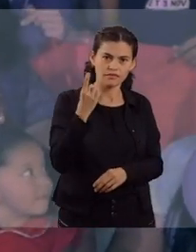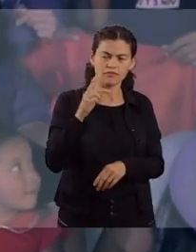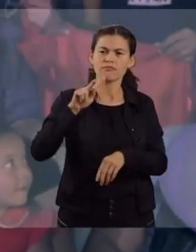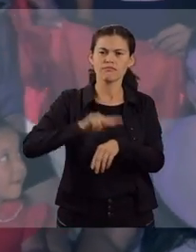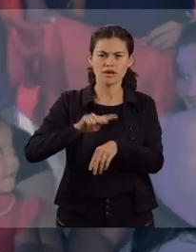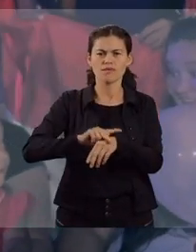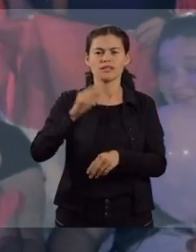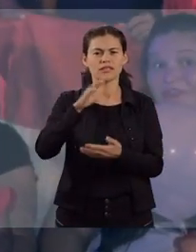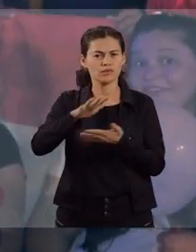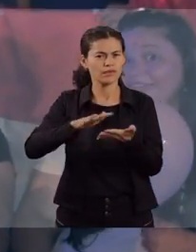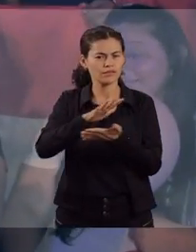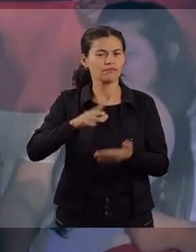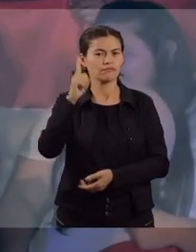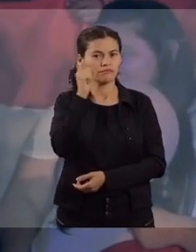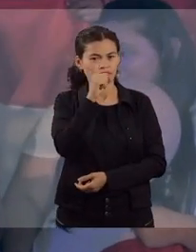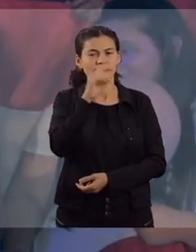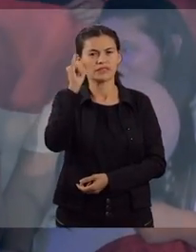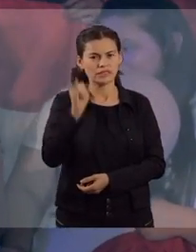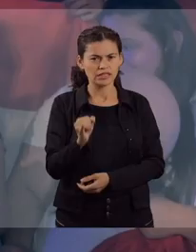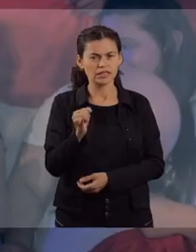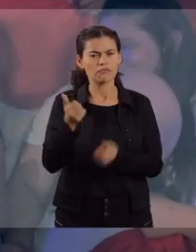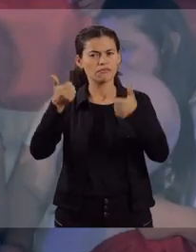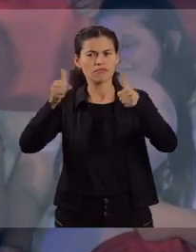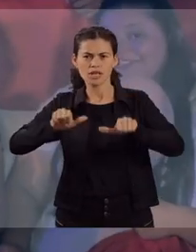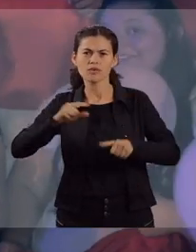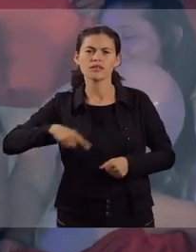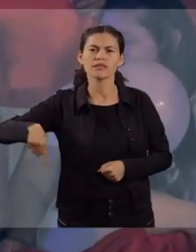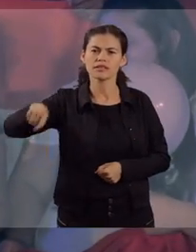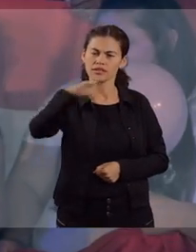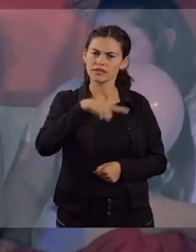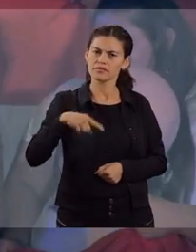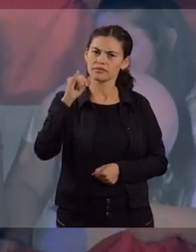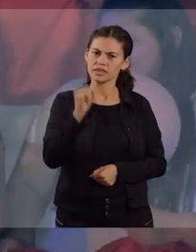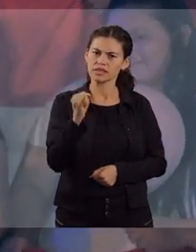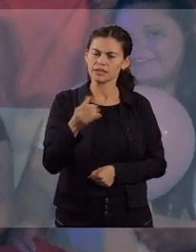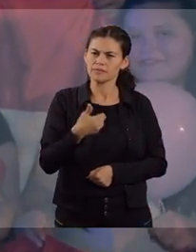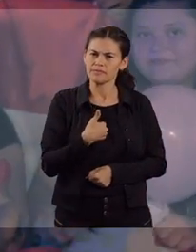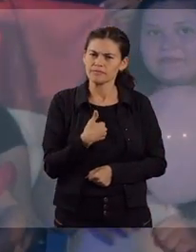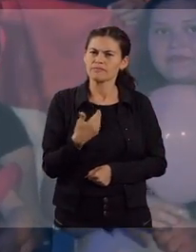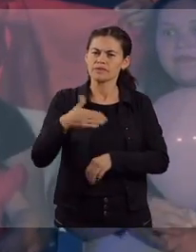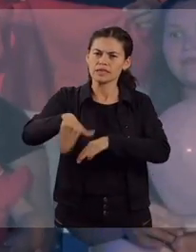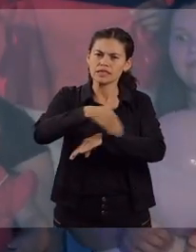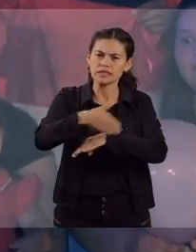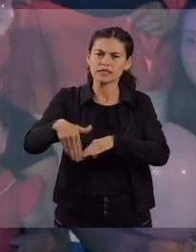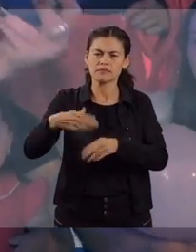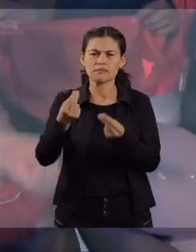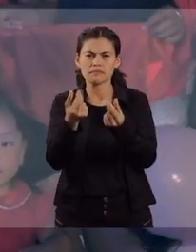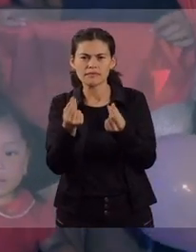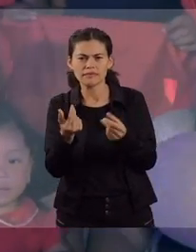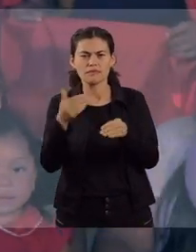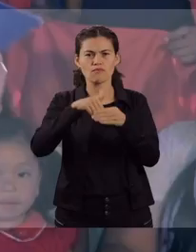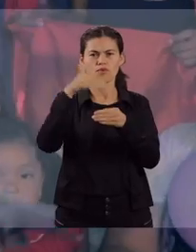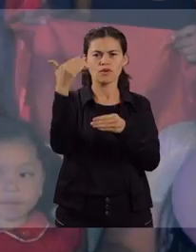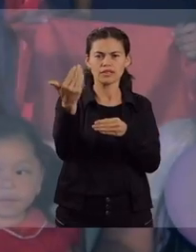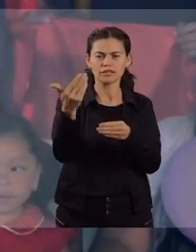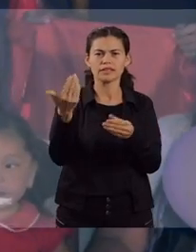está atravesando un momento muy difícil. Esta situación nos afecta absolutamente a todos y se siente en las calles, en el bolsillo, en el ámbito de la